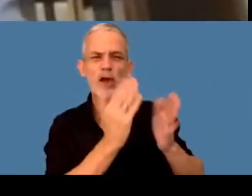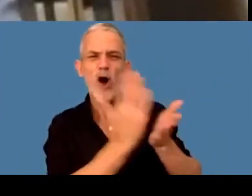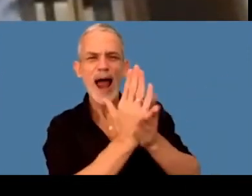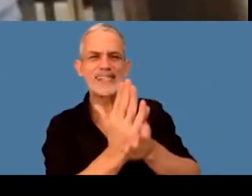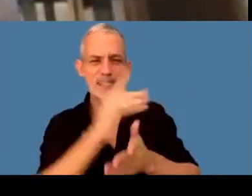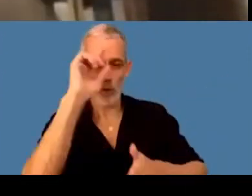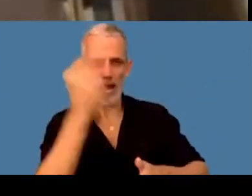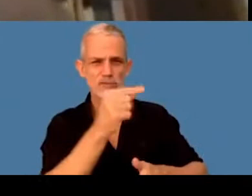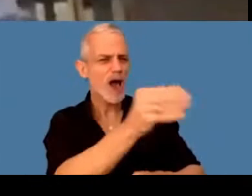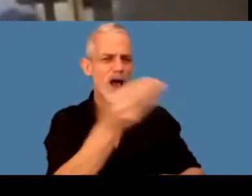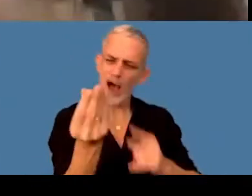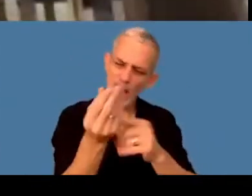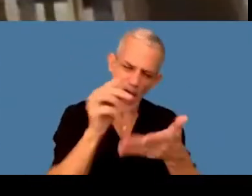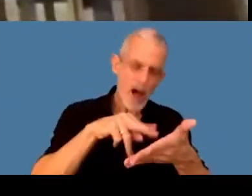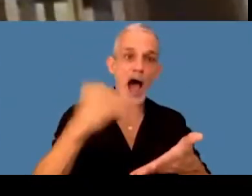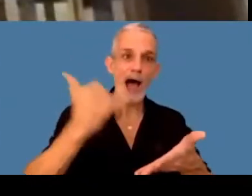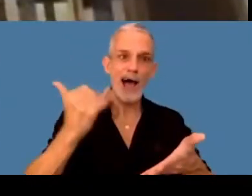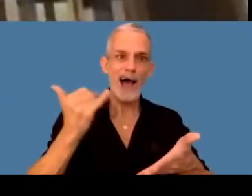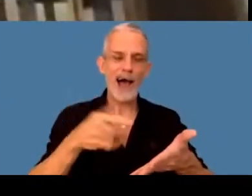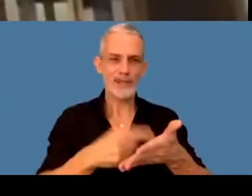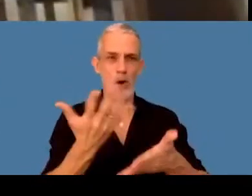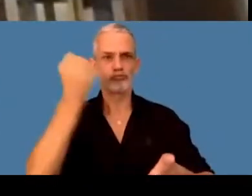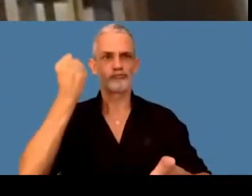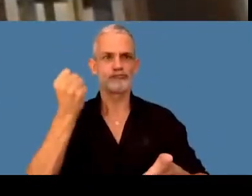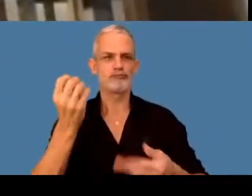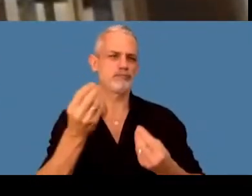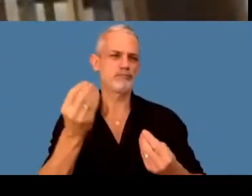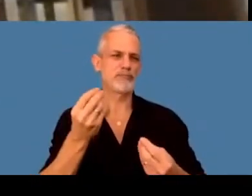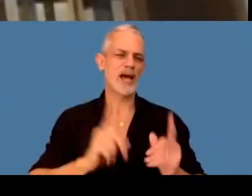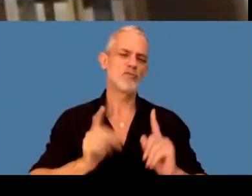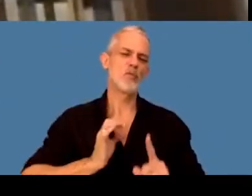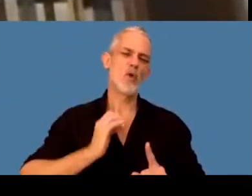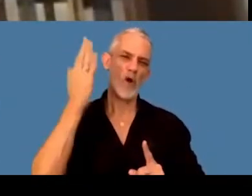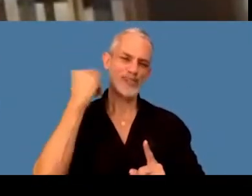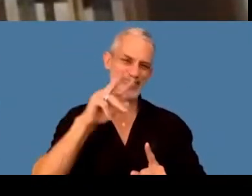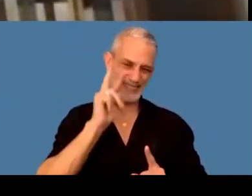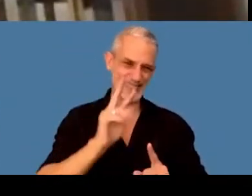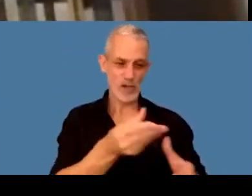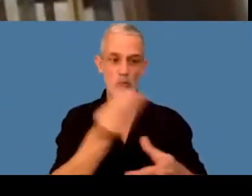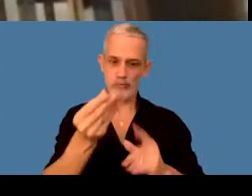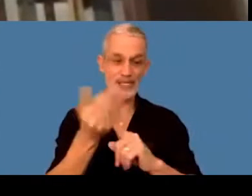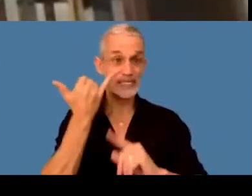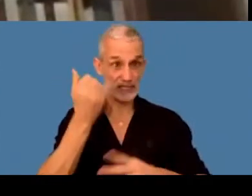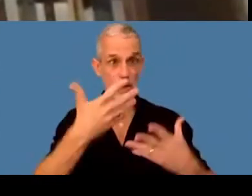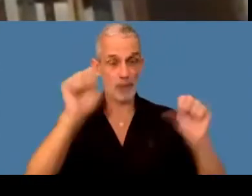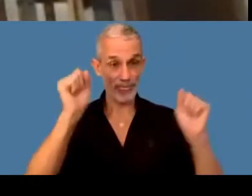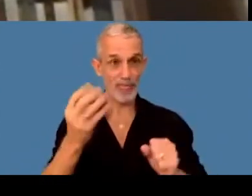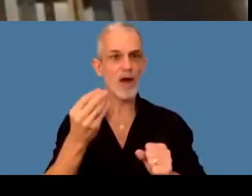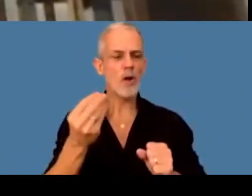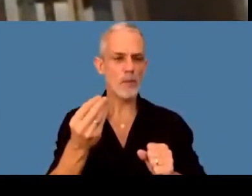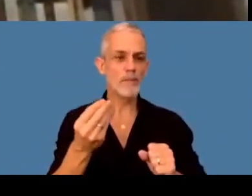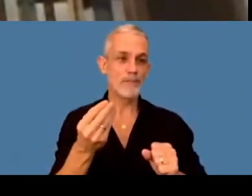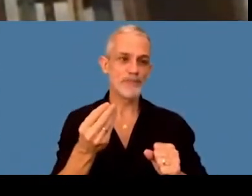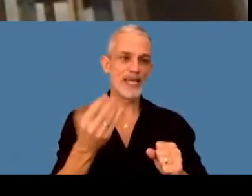nacional, a ver, se consiguió hace ya algunos años, se encontró, como ocurre con estas cosas,